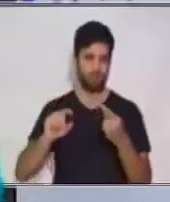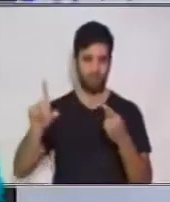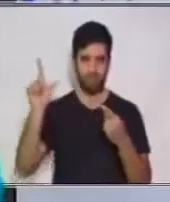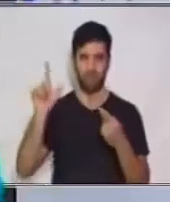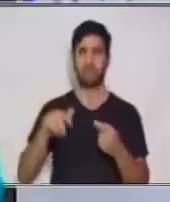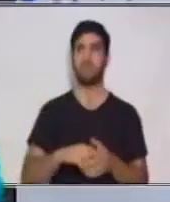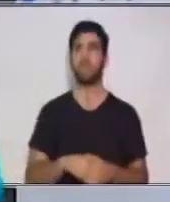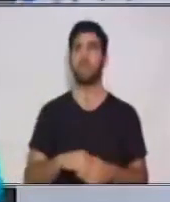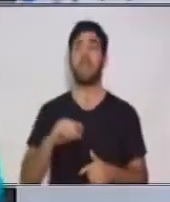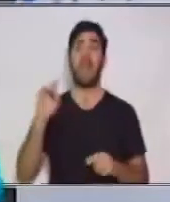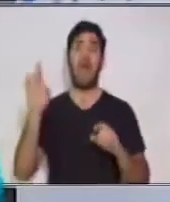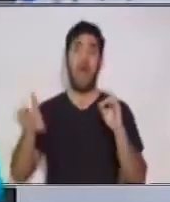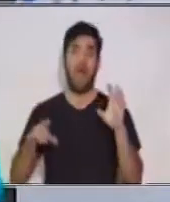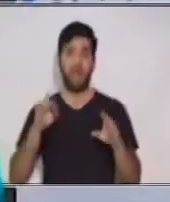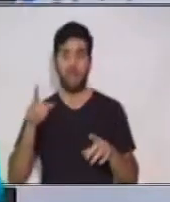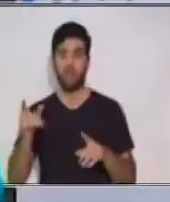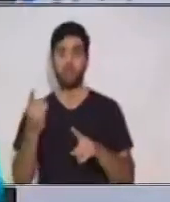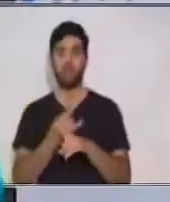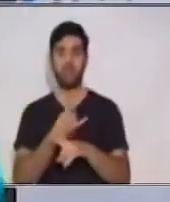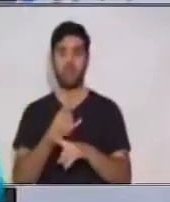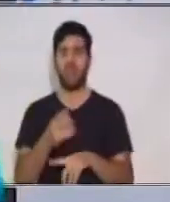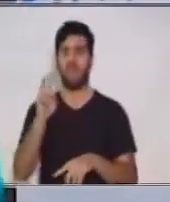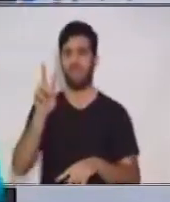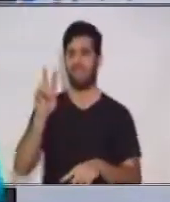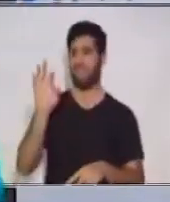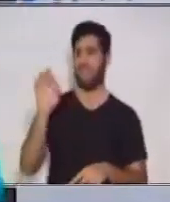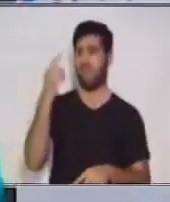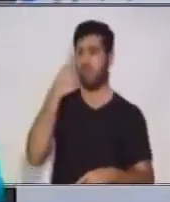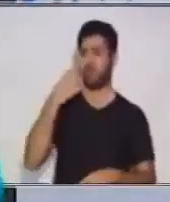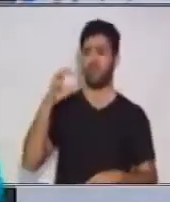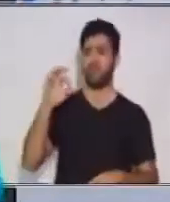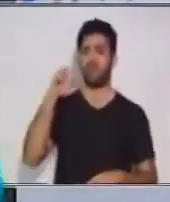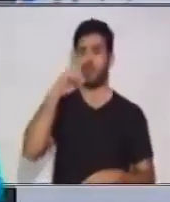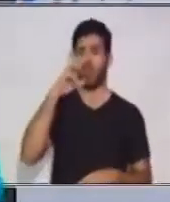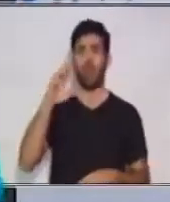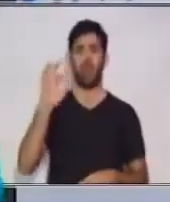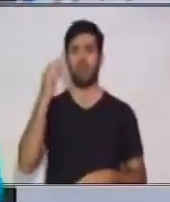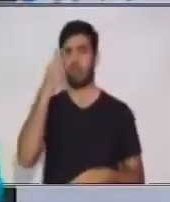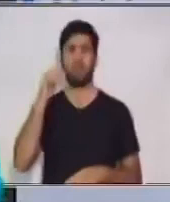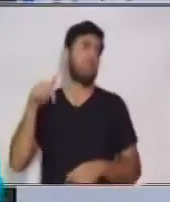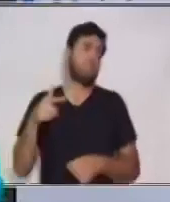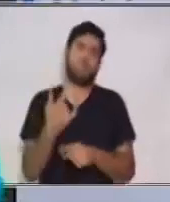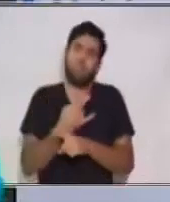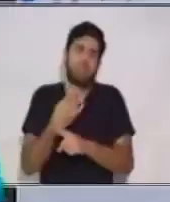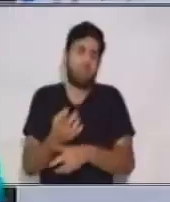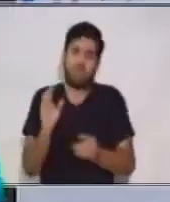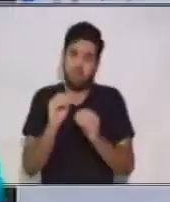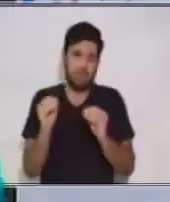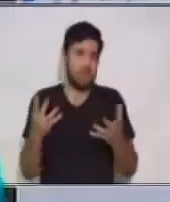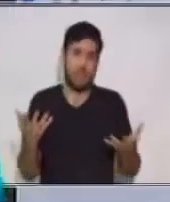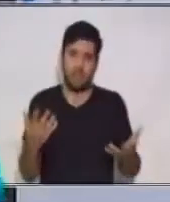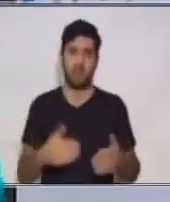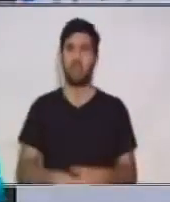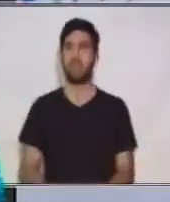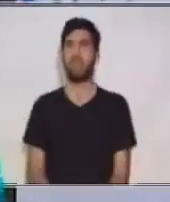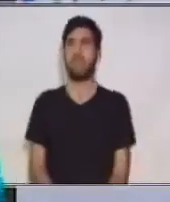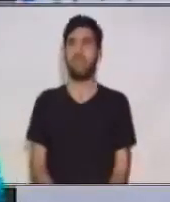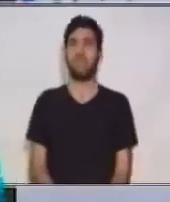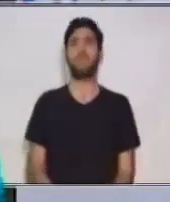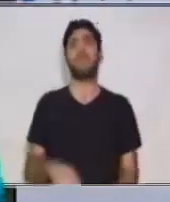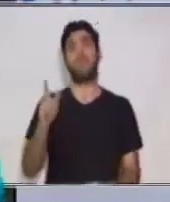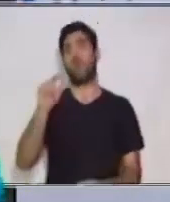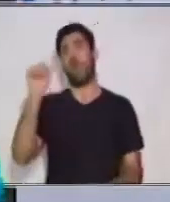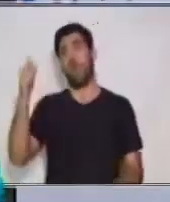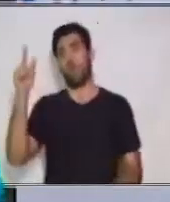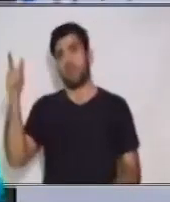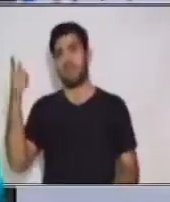el vosotros, pero la mayor parte del tiempo es mejor excluirlo porque nosotros aquí no utilizamos esa palabra, sino que tiene que ser allí